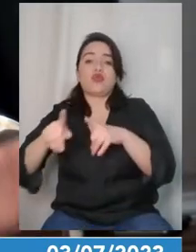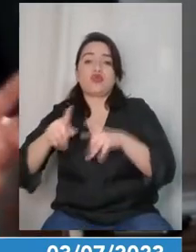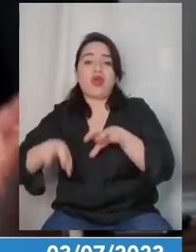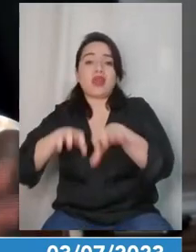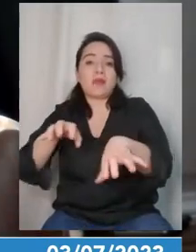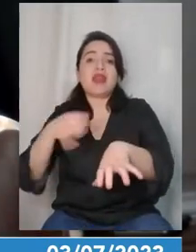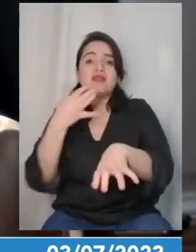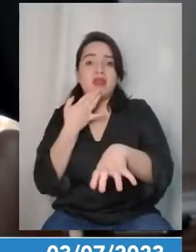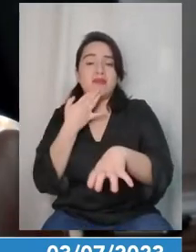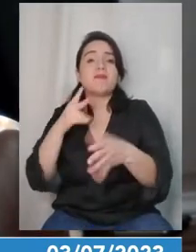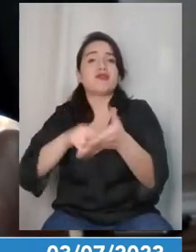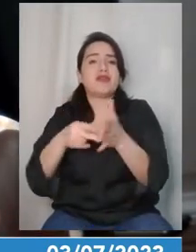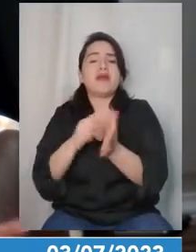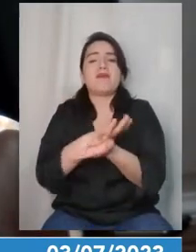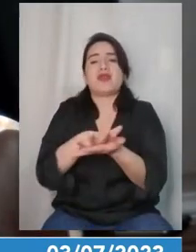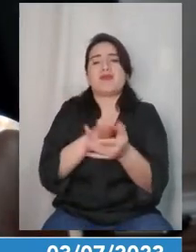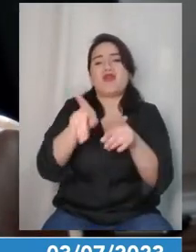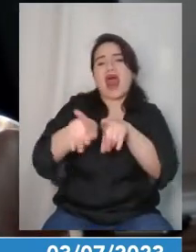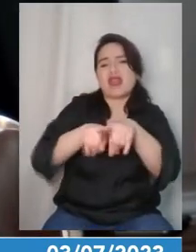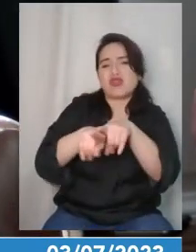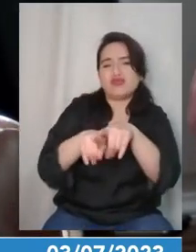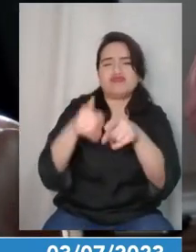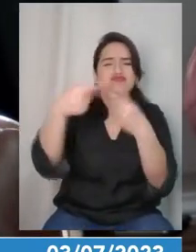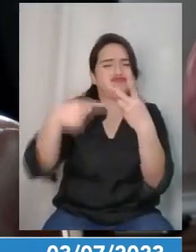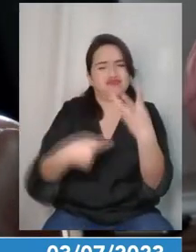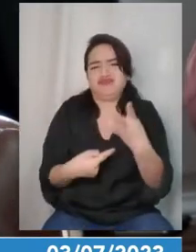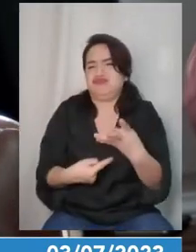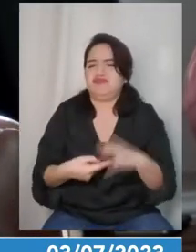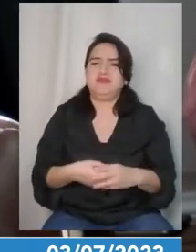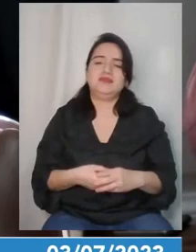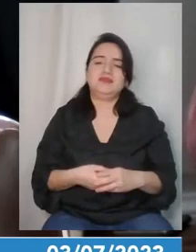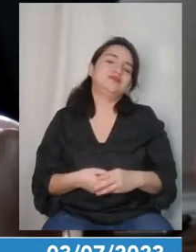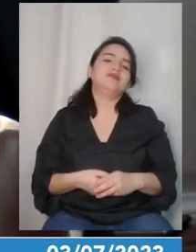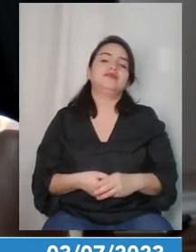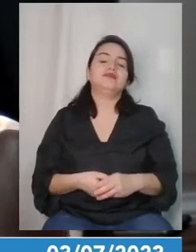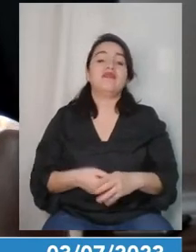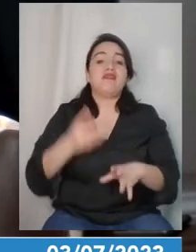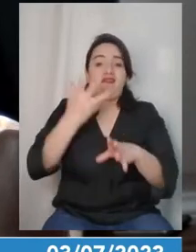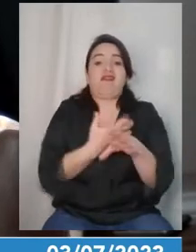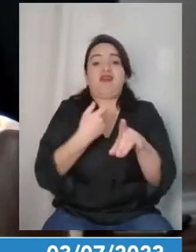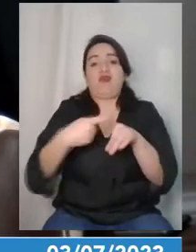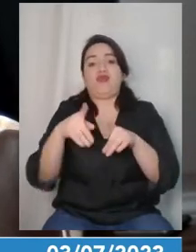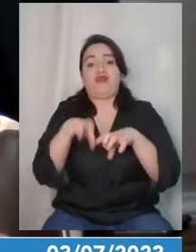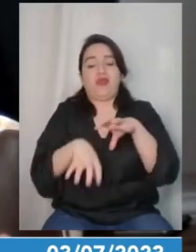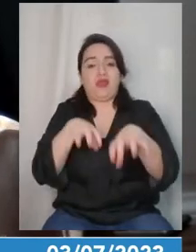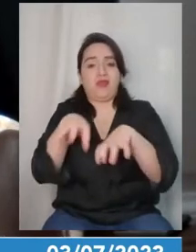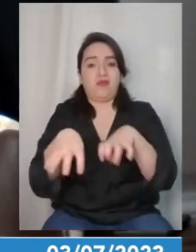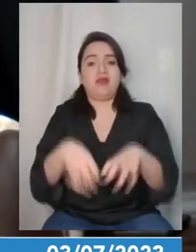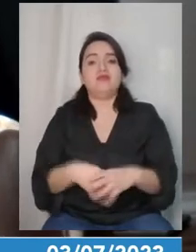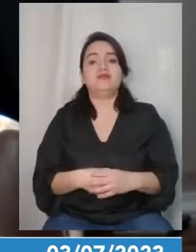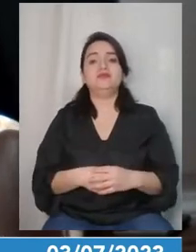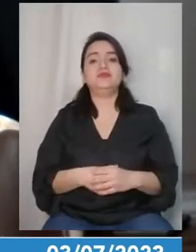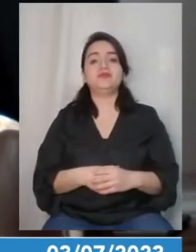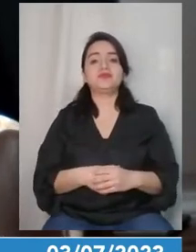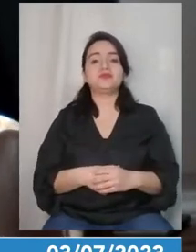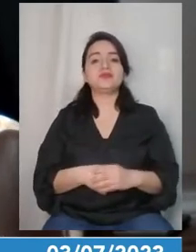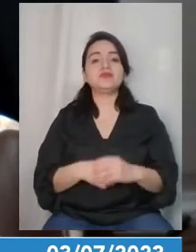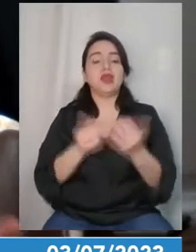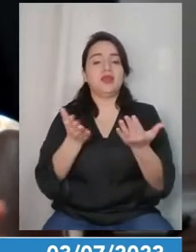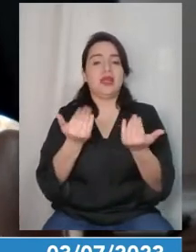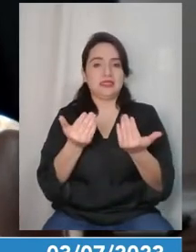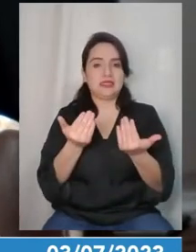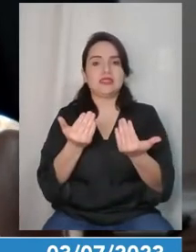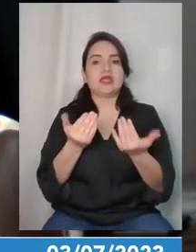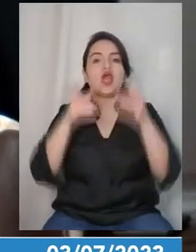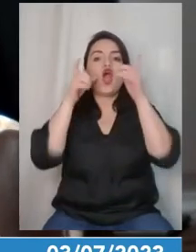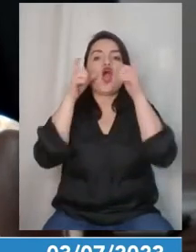ratas, etcétera, como hay otros seres también que necesitan de cierta forma un control del